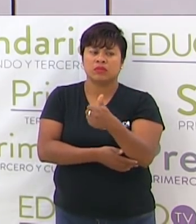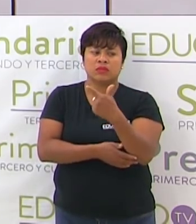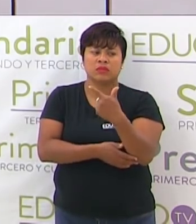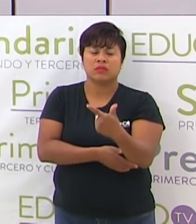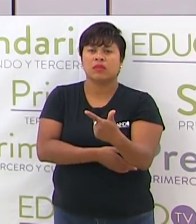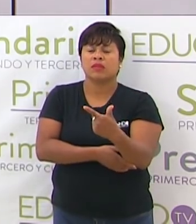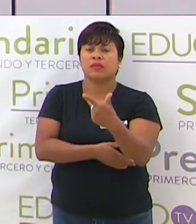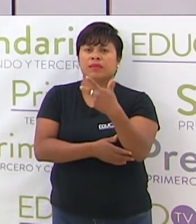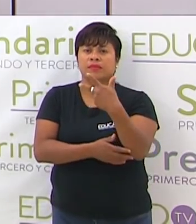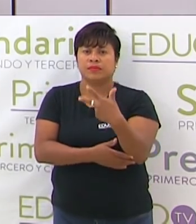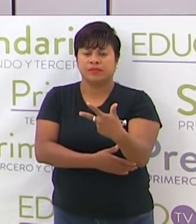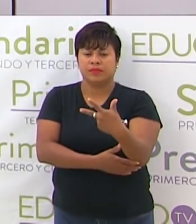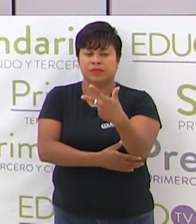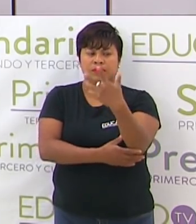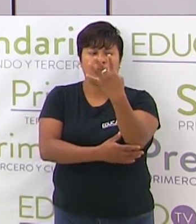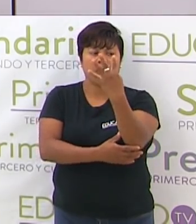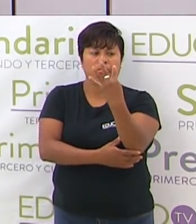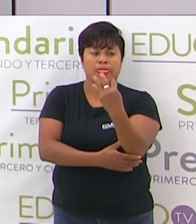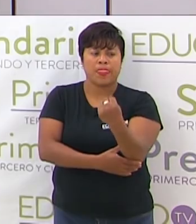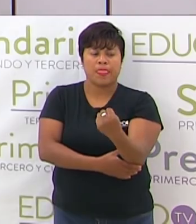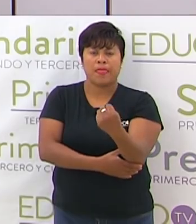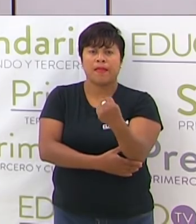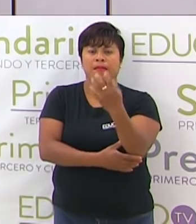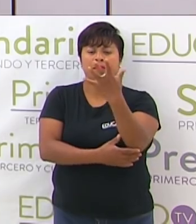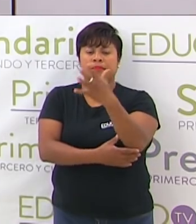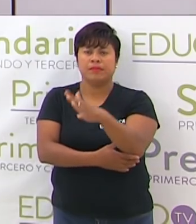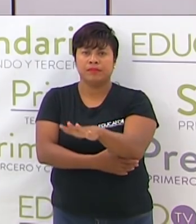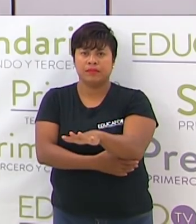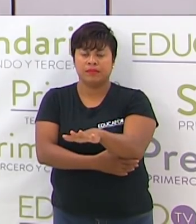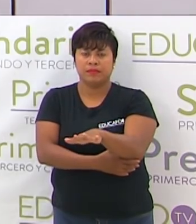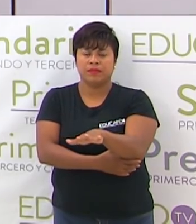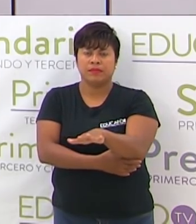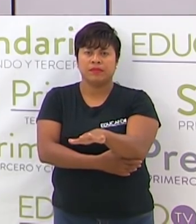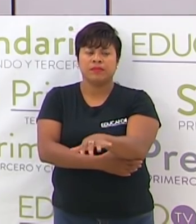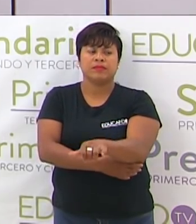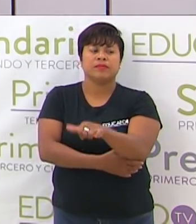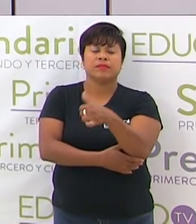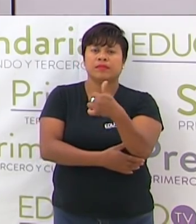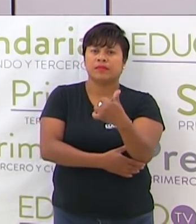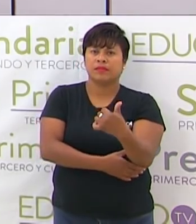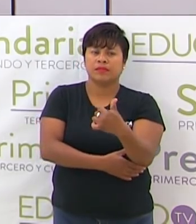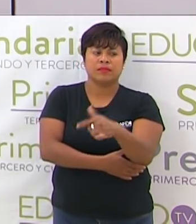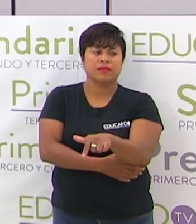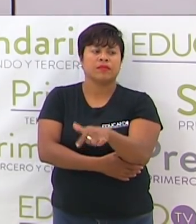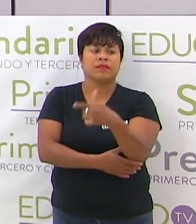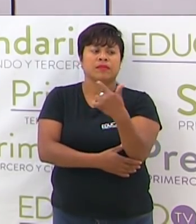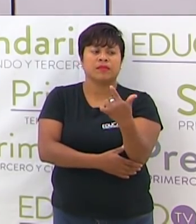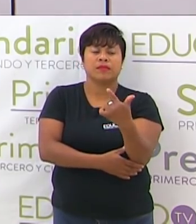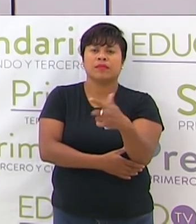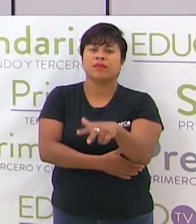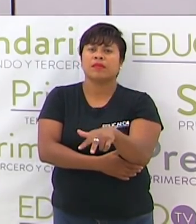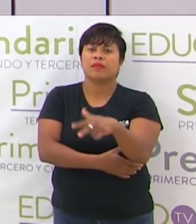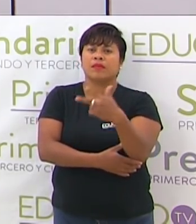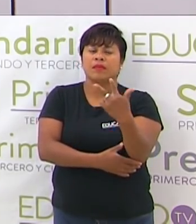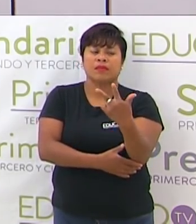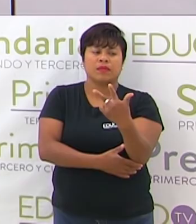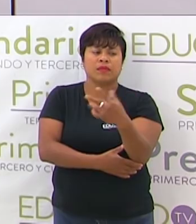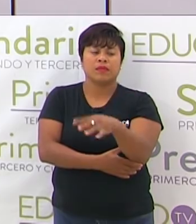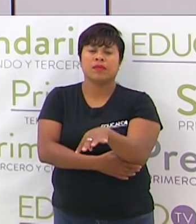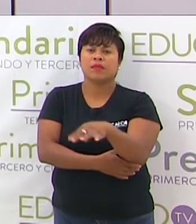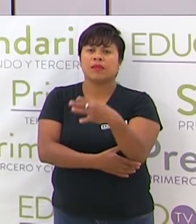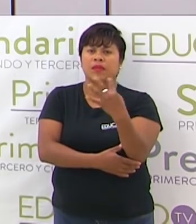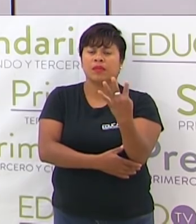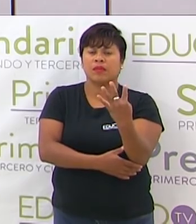5, 6, 7, 8, 9, 10, 11,